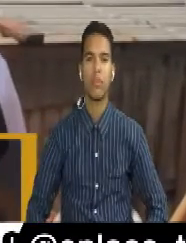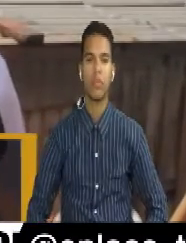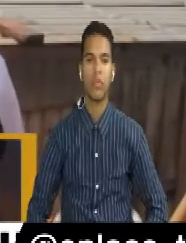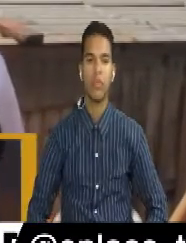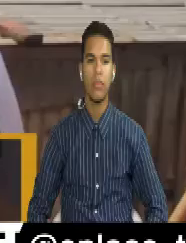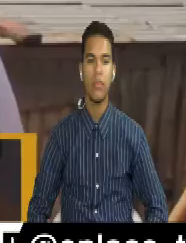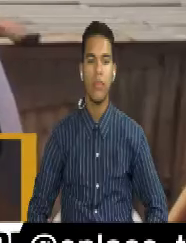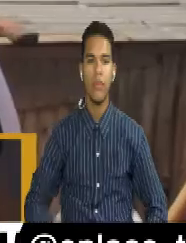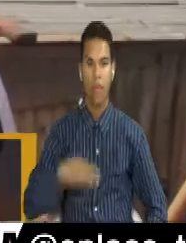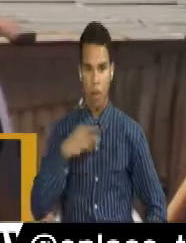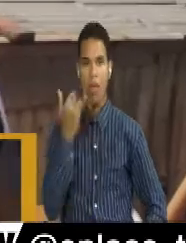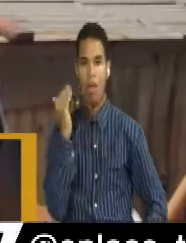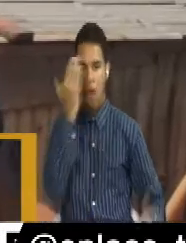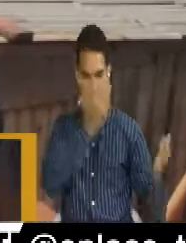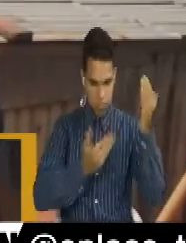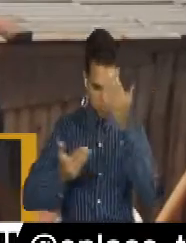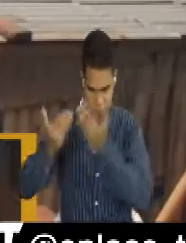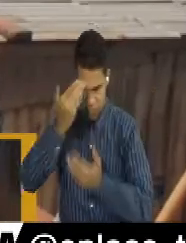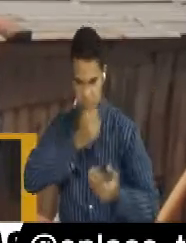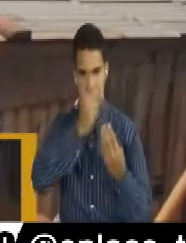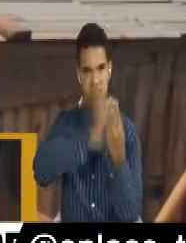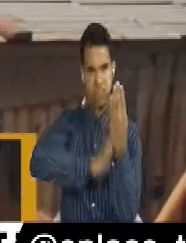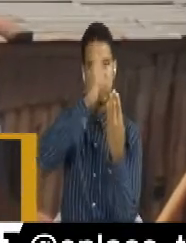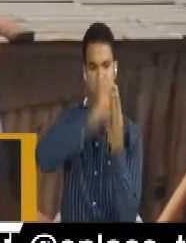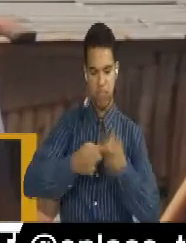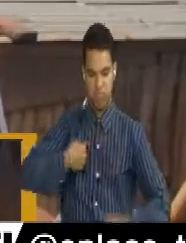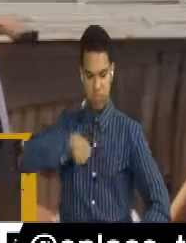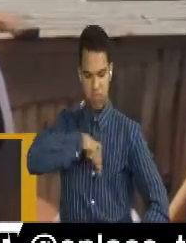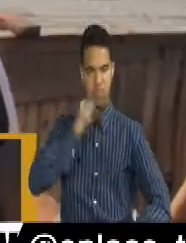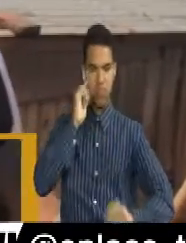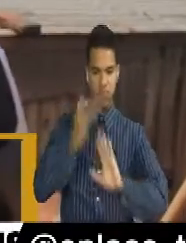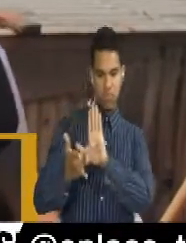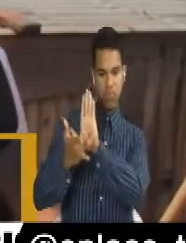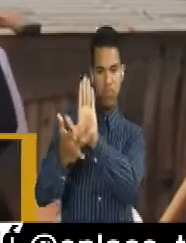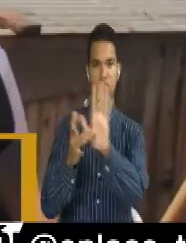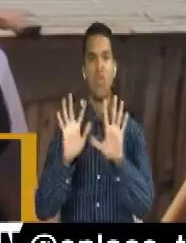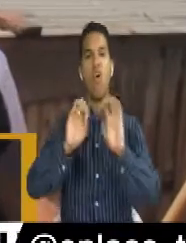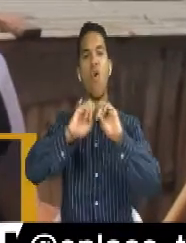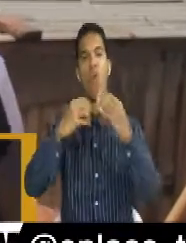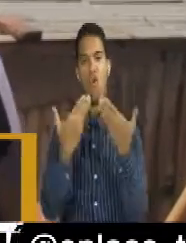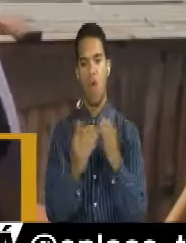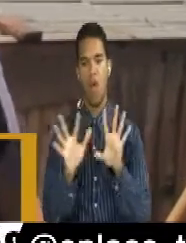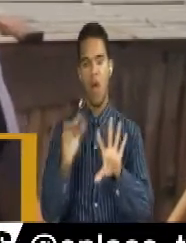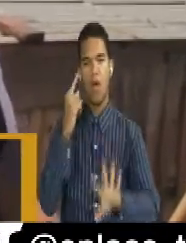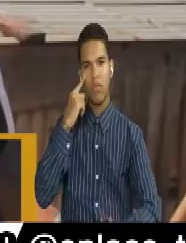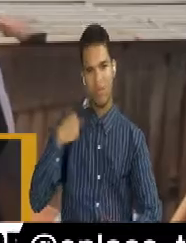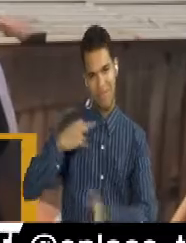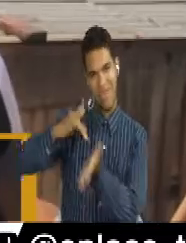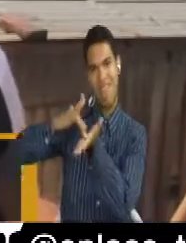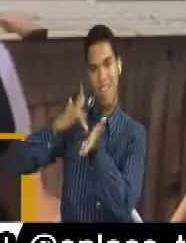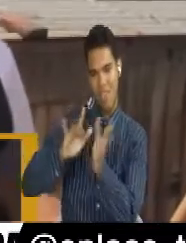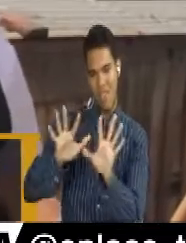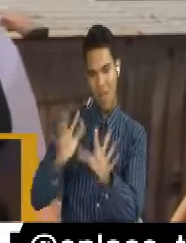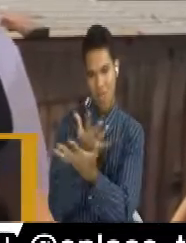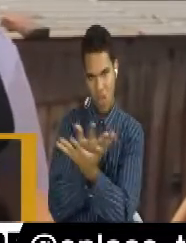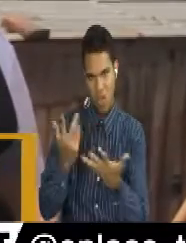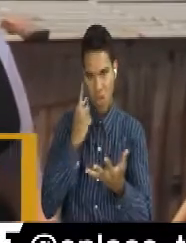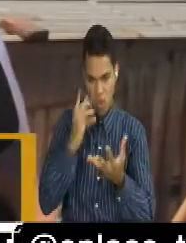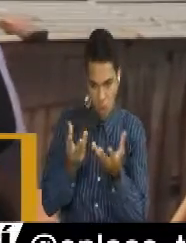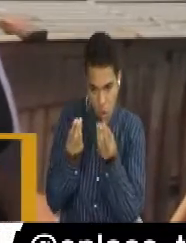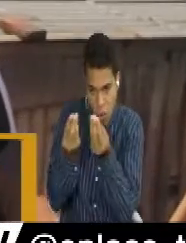a revisar lo que va a ser el proyecto que vamos a presentar al Consejo para el tema de endeudamiento, ya el